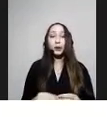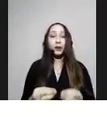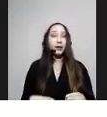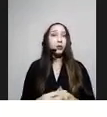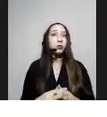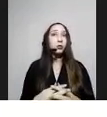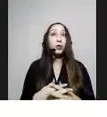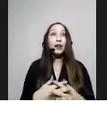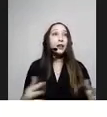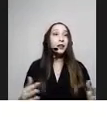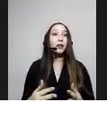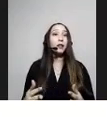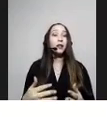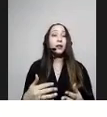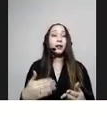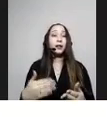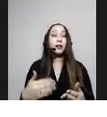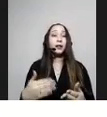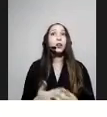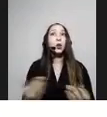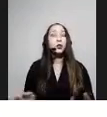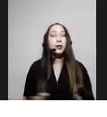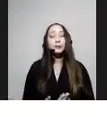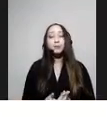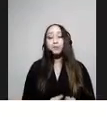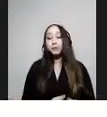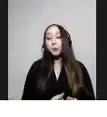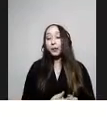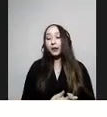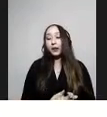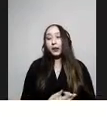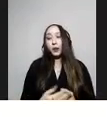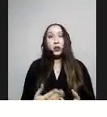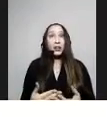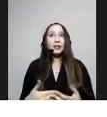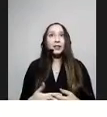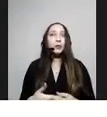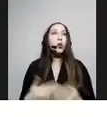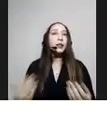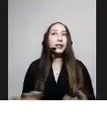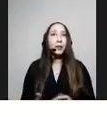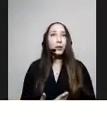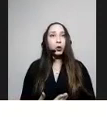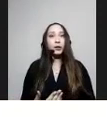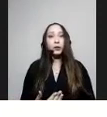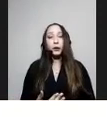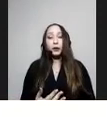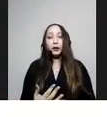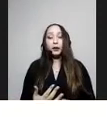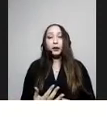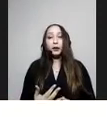de verdad, no deja de hablar de ti, de decir cosas. Y bueno, Yolanda se sentía muy estresada por todo